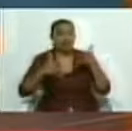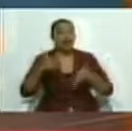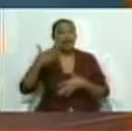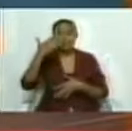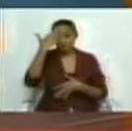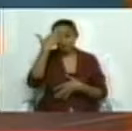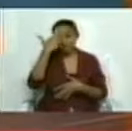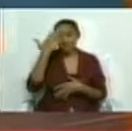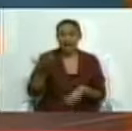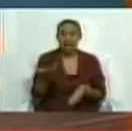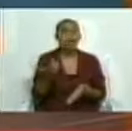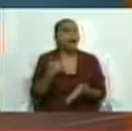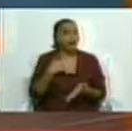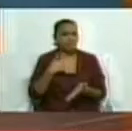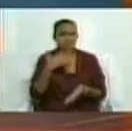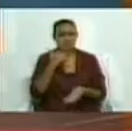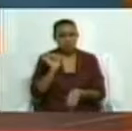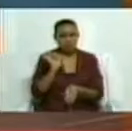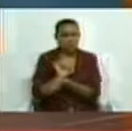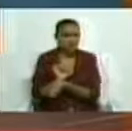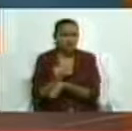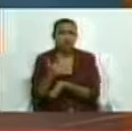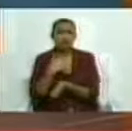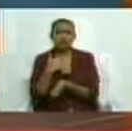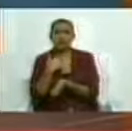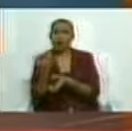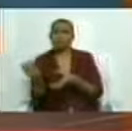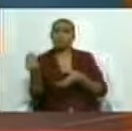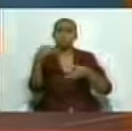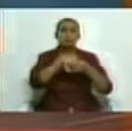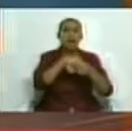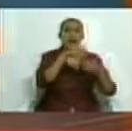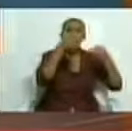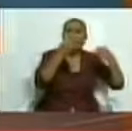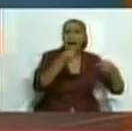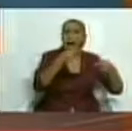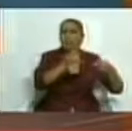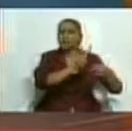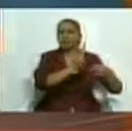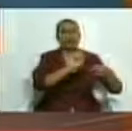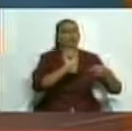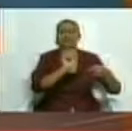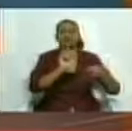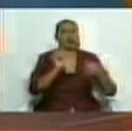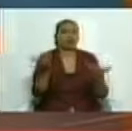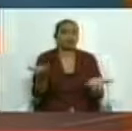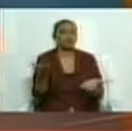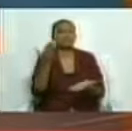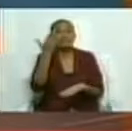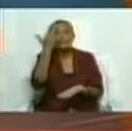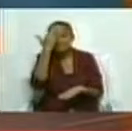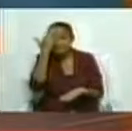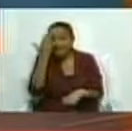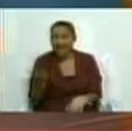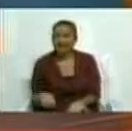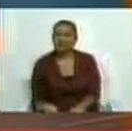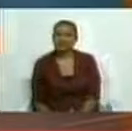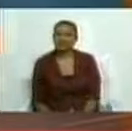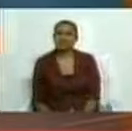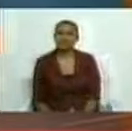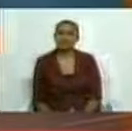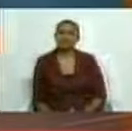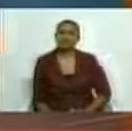extraditados a Venezuela muy lamentable a la vez Estados Unidos se niega Así mismo pedir